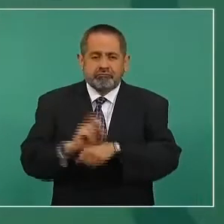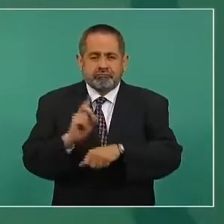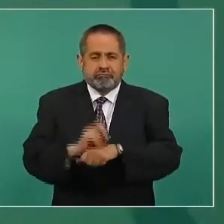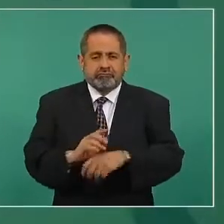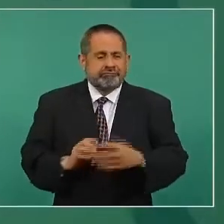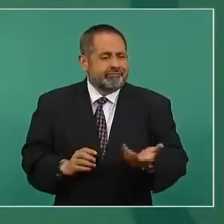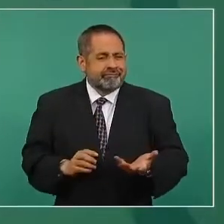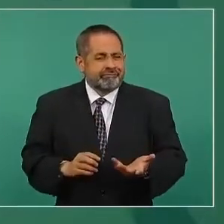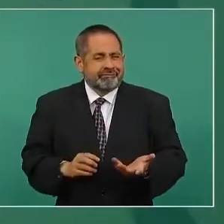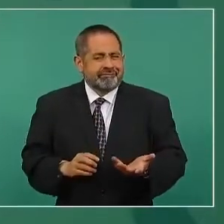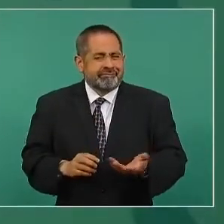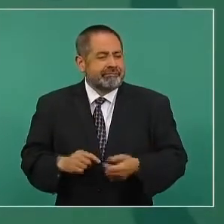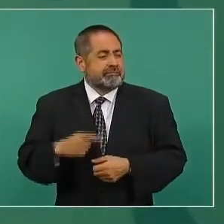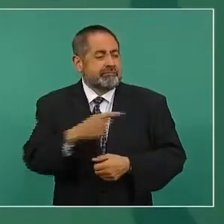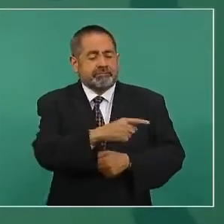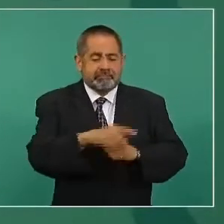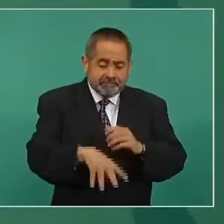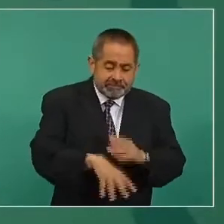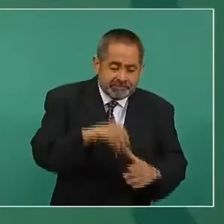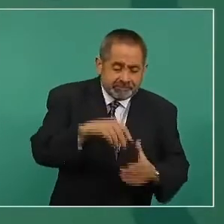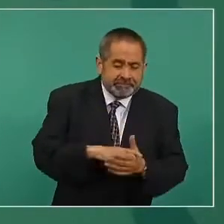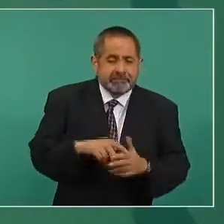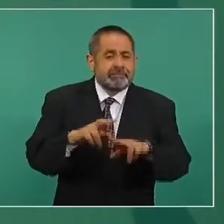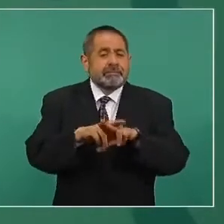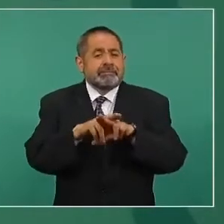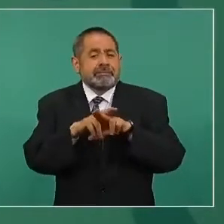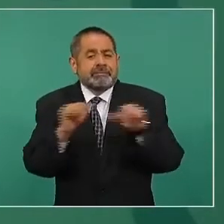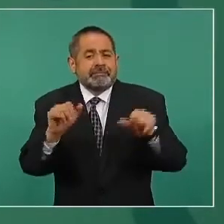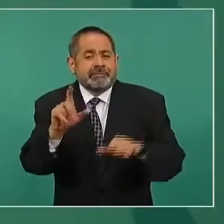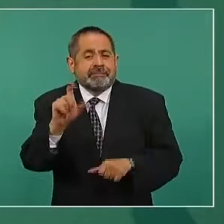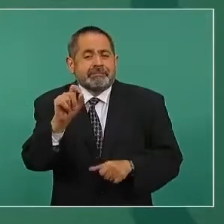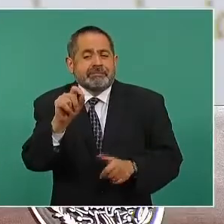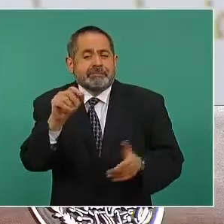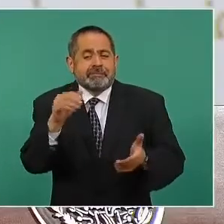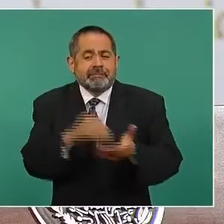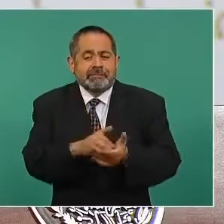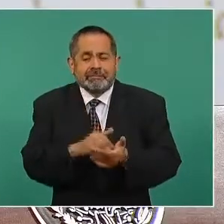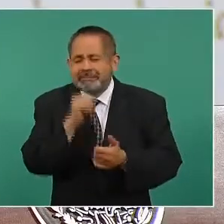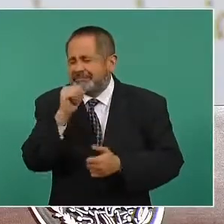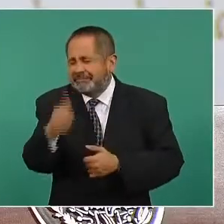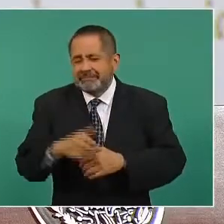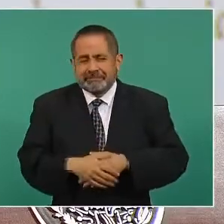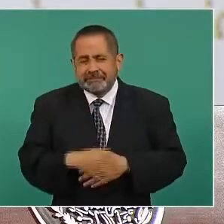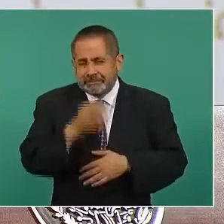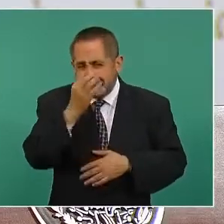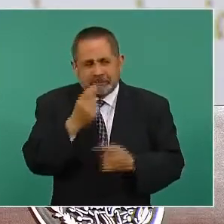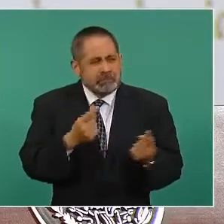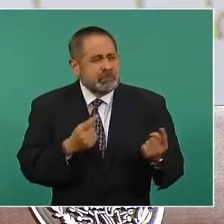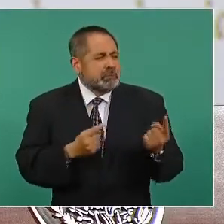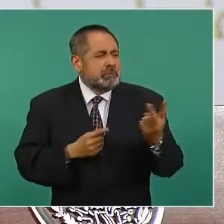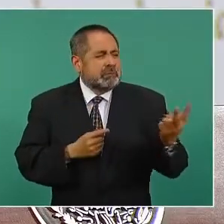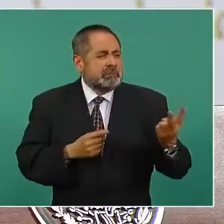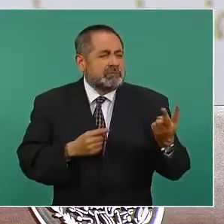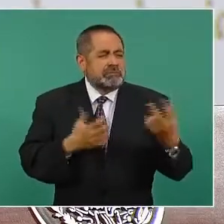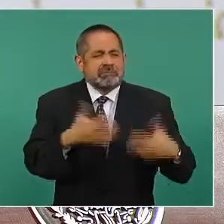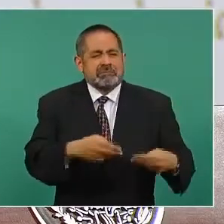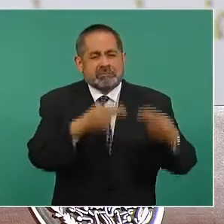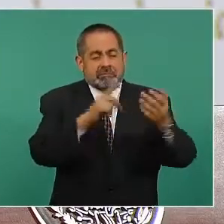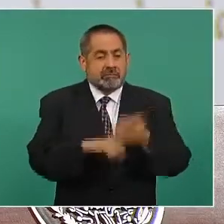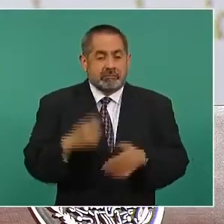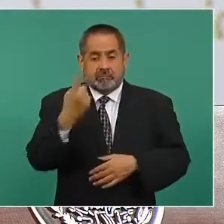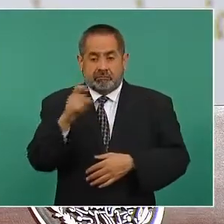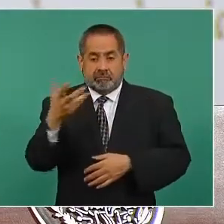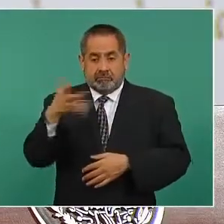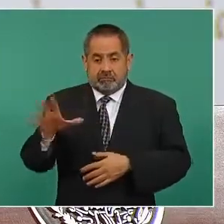No han extraído ni 20,000 barriles diarios. 1 o 2 empresas de los